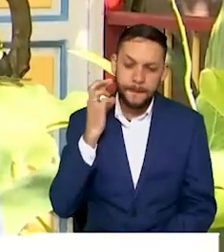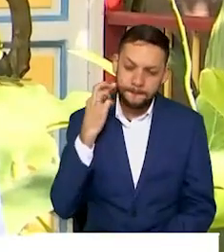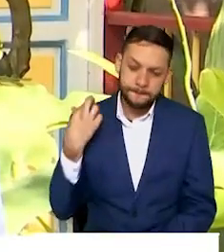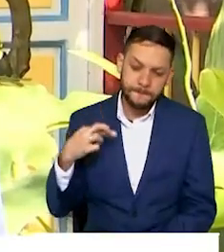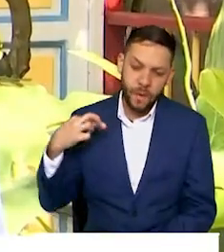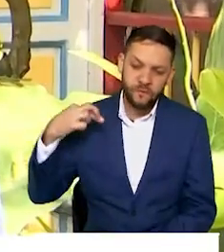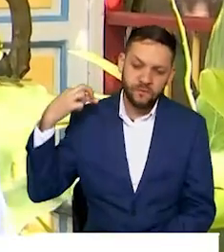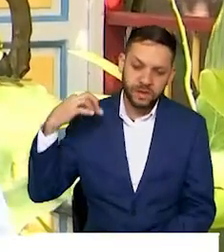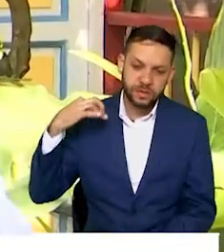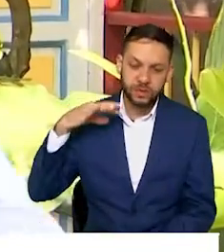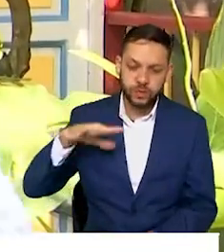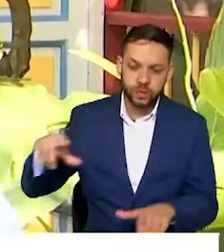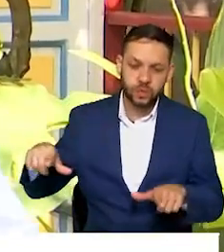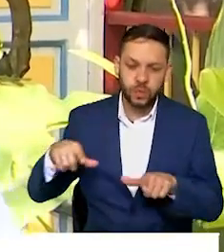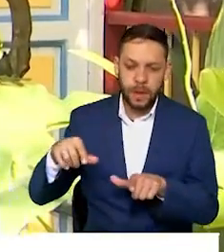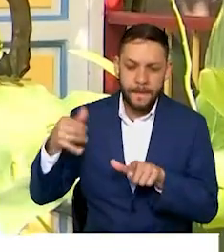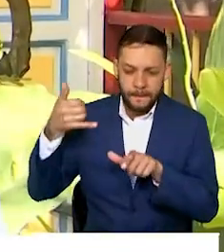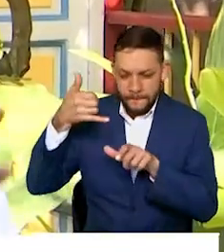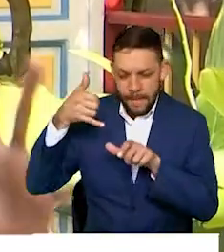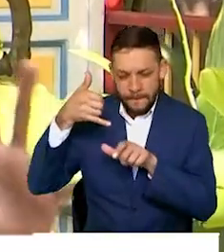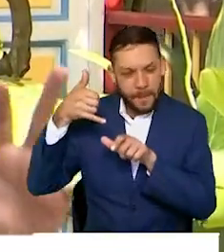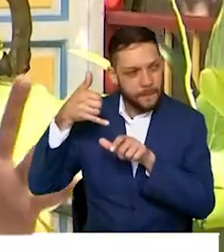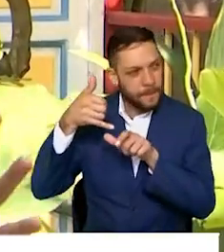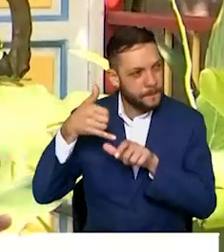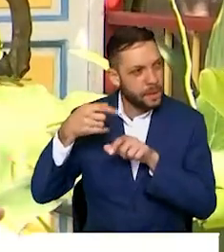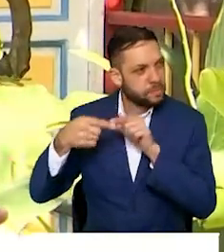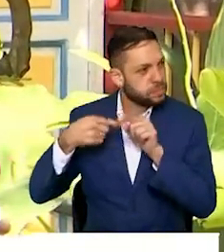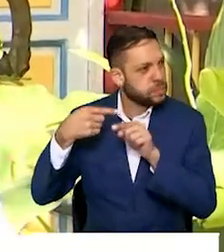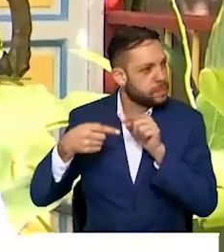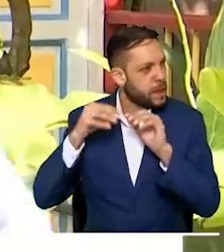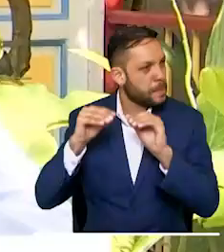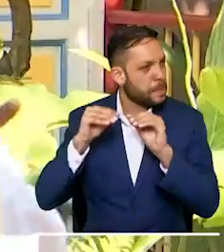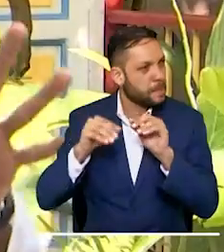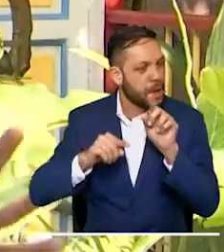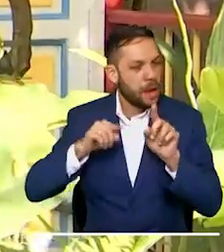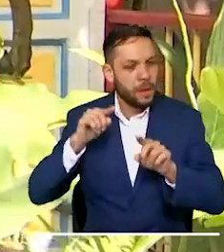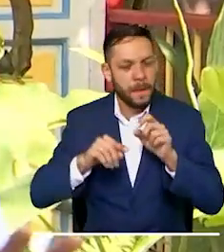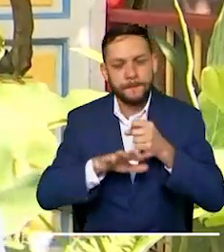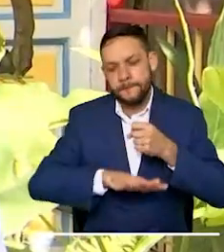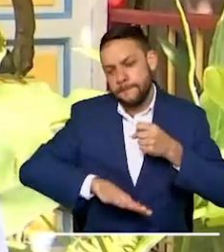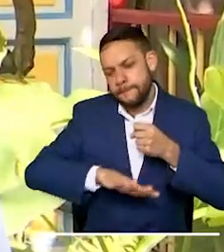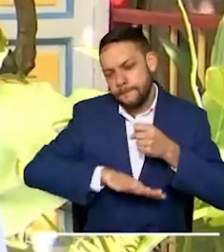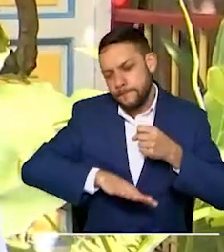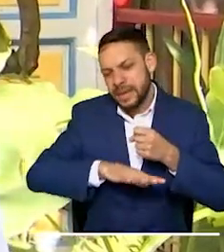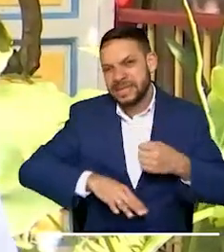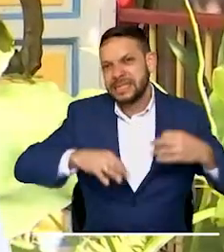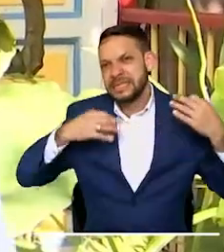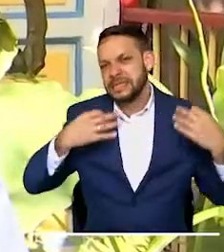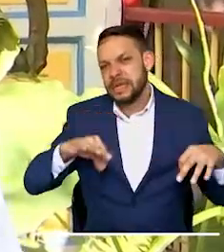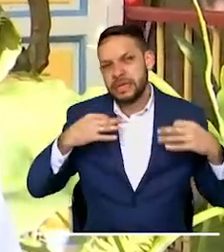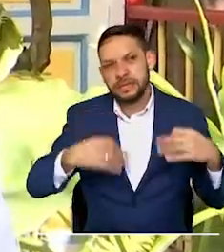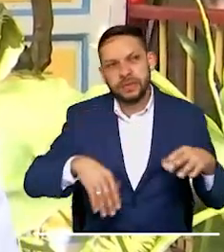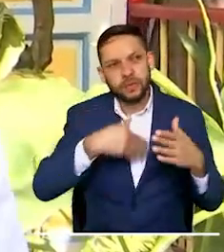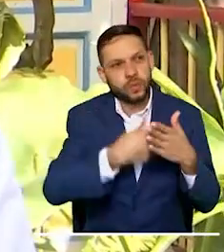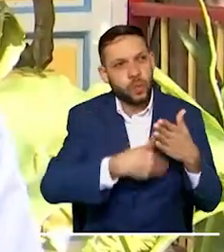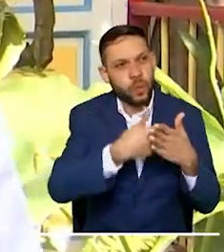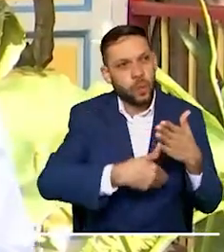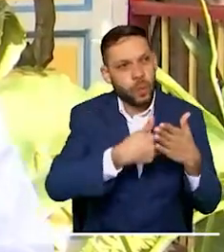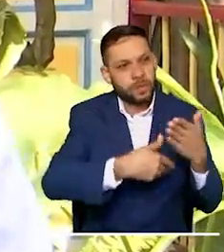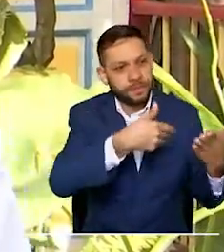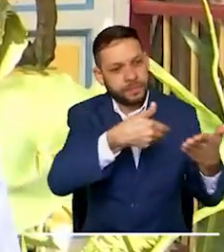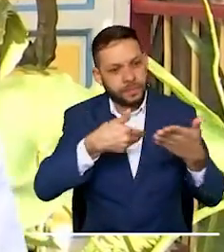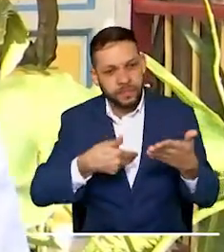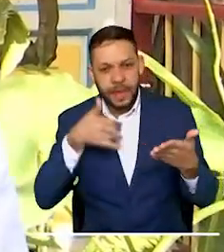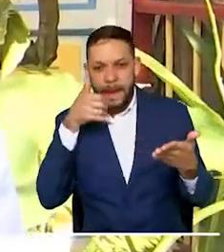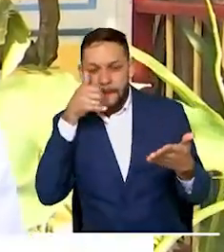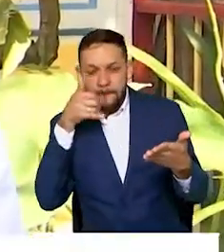Salud. Y con él hemos venido hablando de algunas pruebas muy básicas, lo mínimo que uno debería llevar al menos para poder